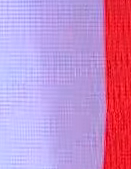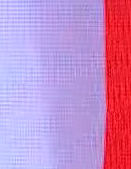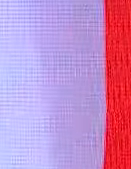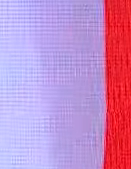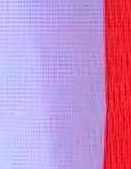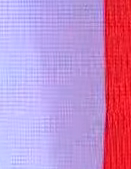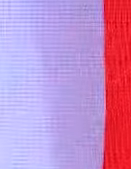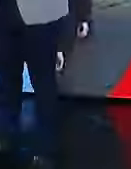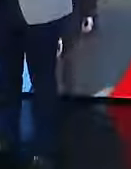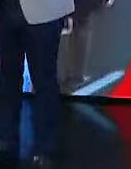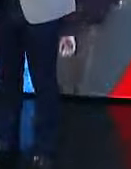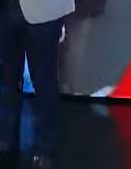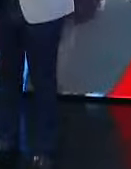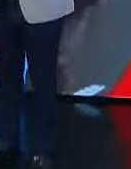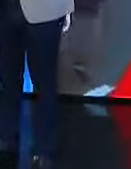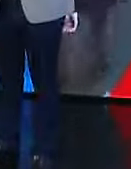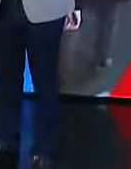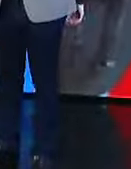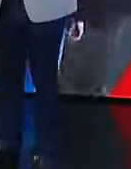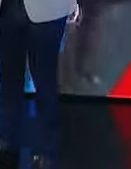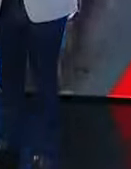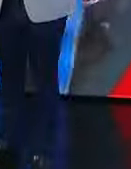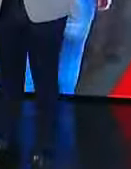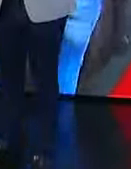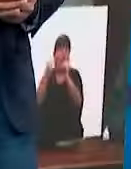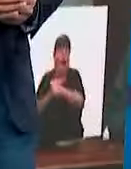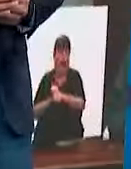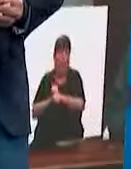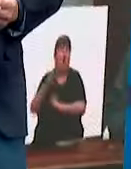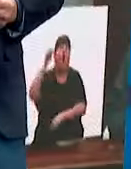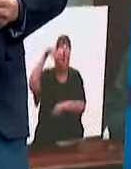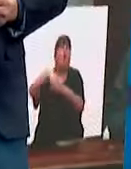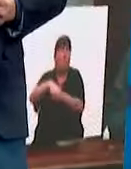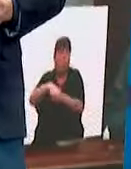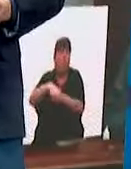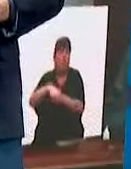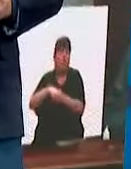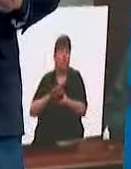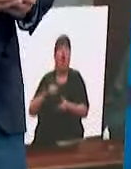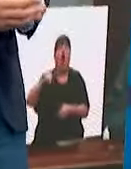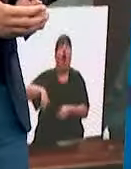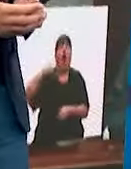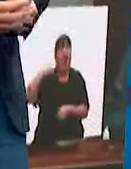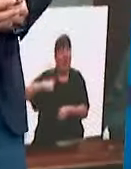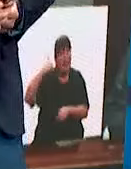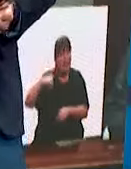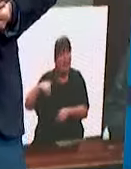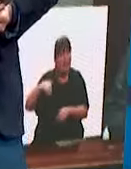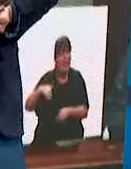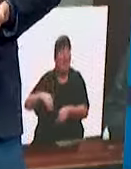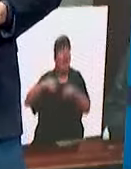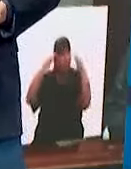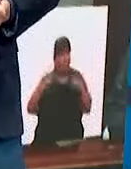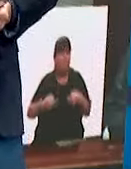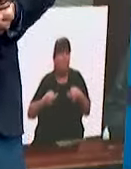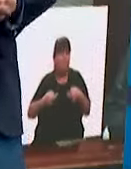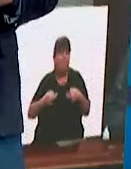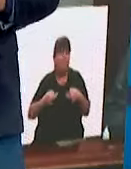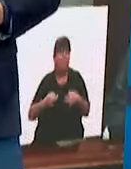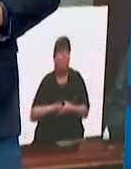cargas, etcétera, etcétera. Claro, y dato no menor es que el presidente, cuando el oficialismo de aquel entonces,